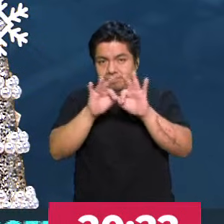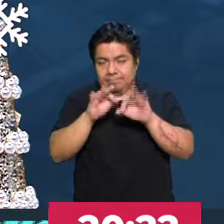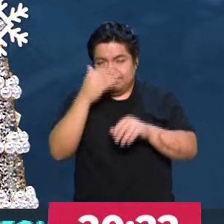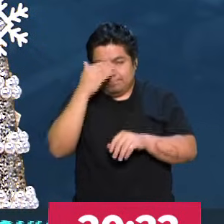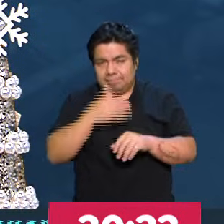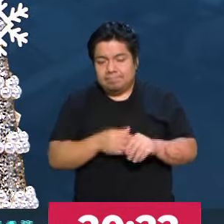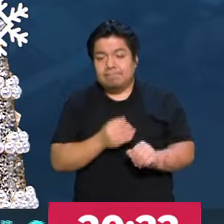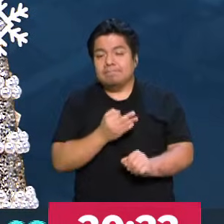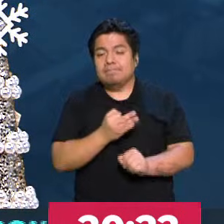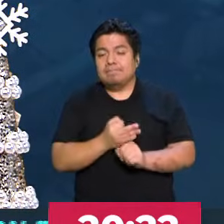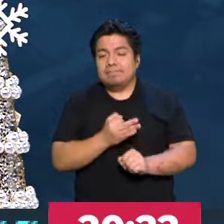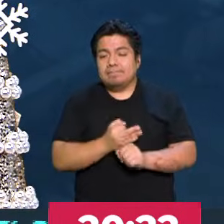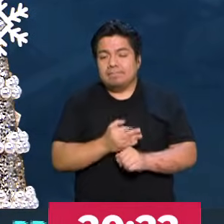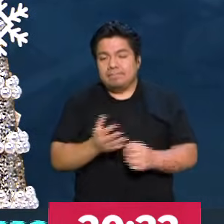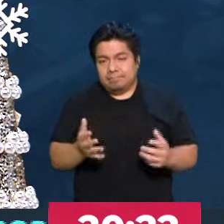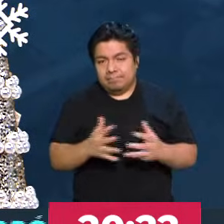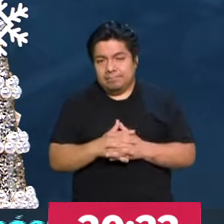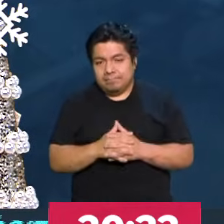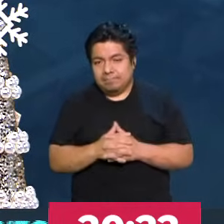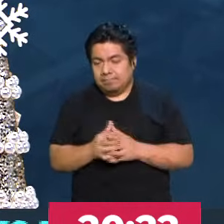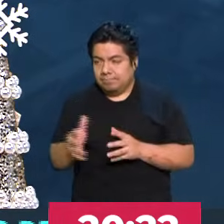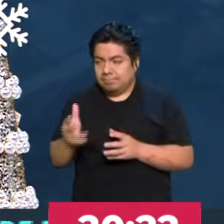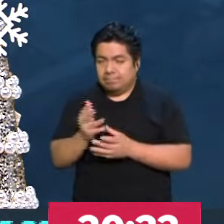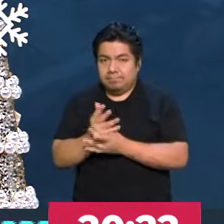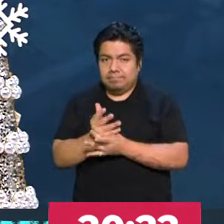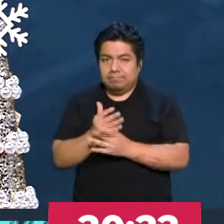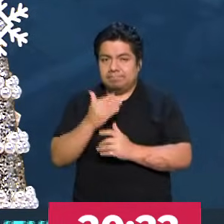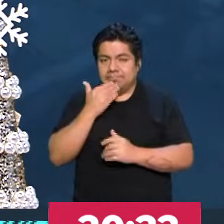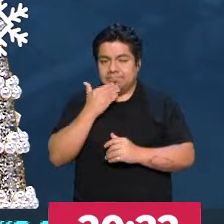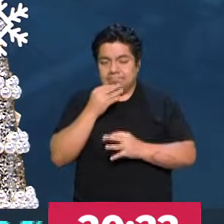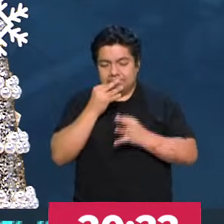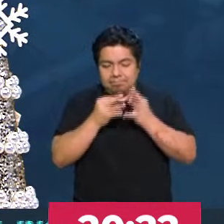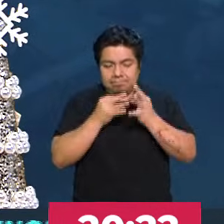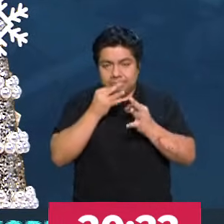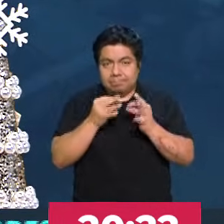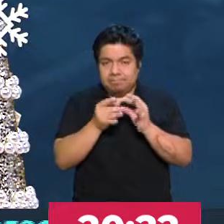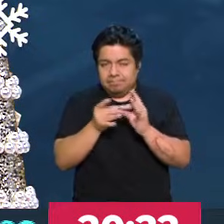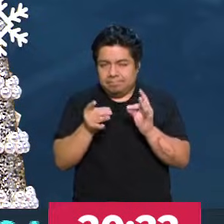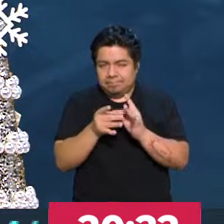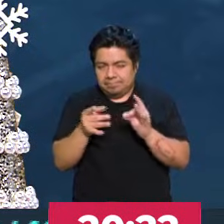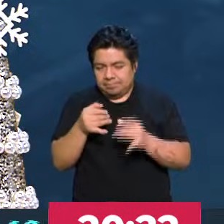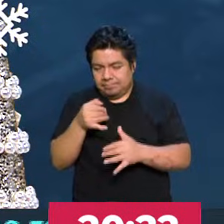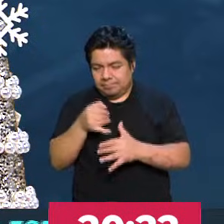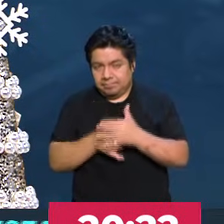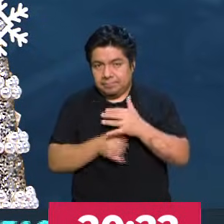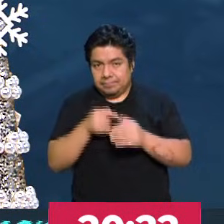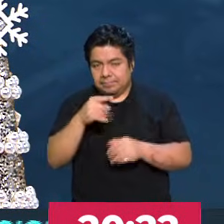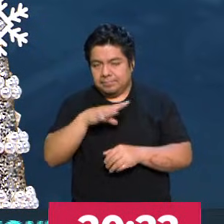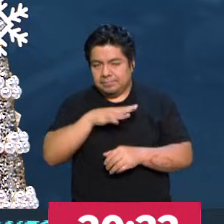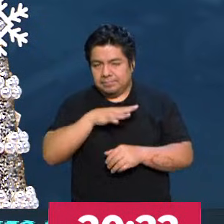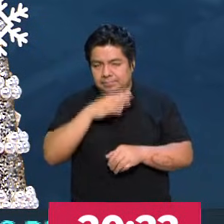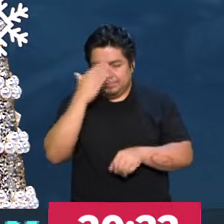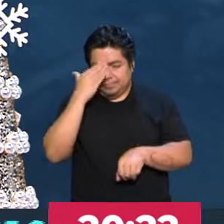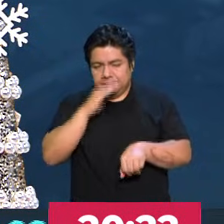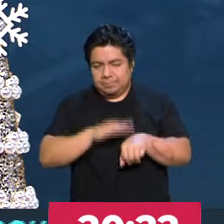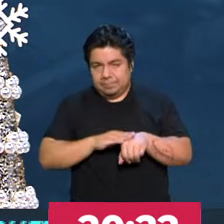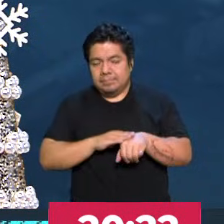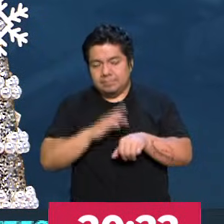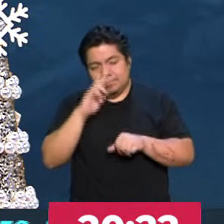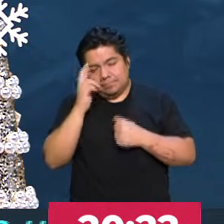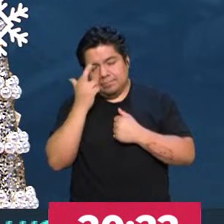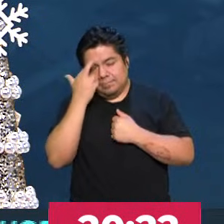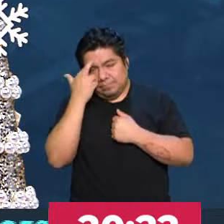que estemos, que lo mencionen en el noticiero, que hablemos de eso, que tengamos memoria de lo